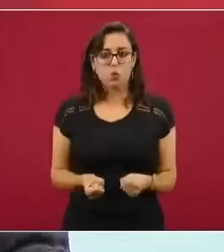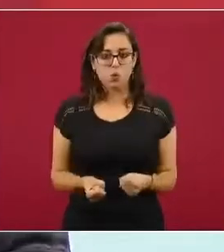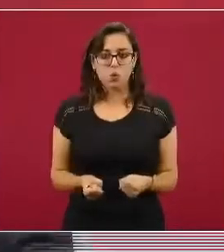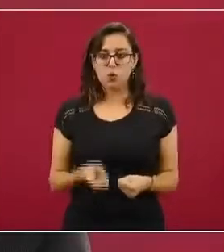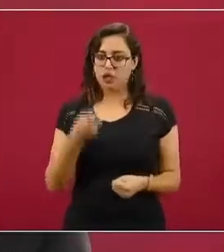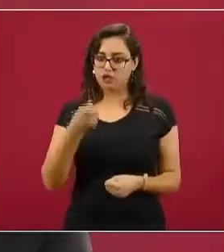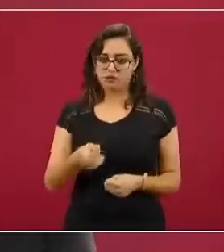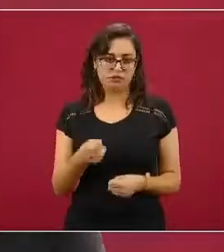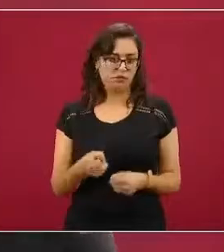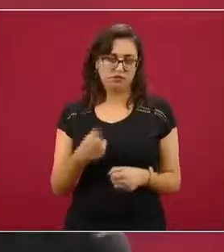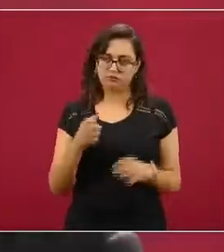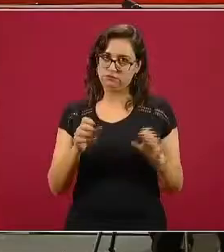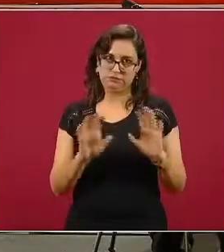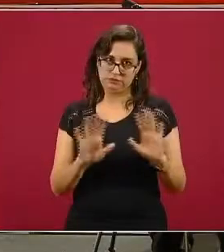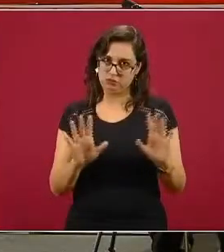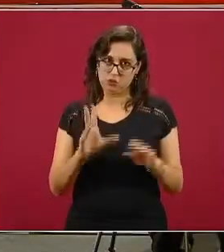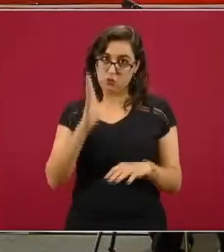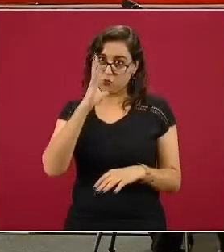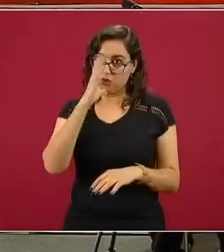es innegociable.